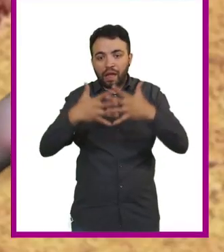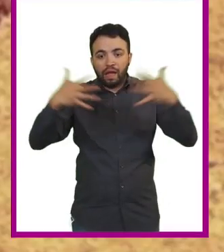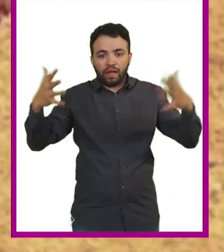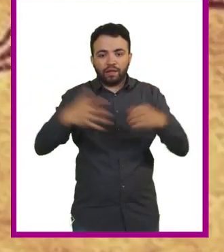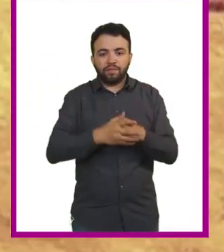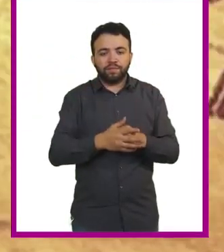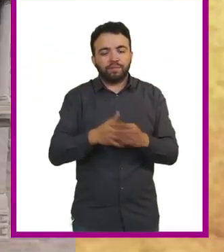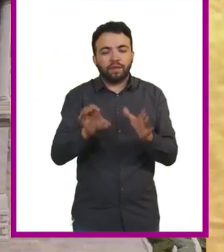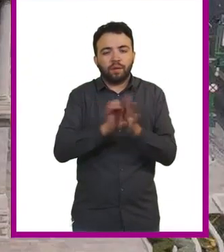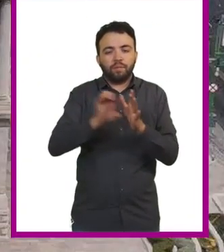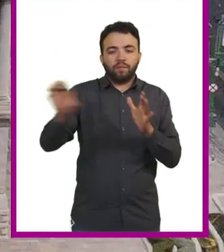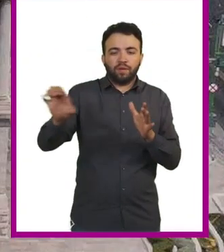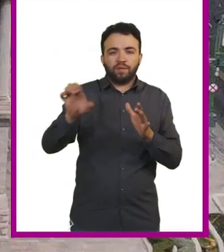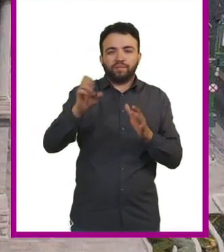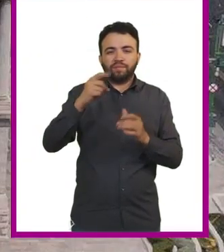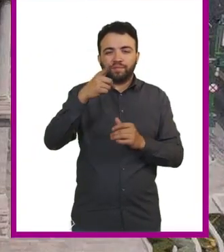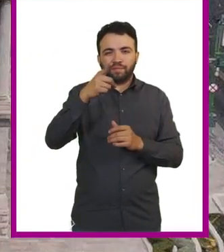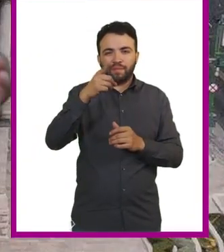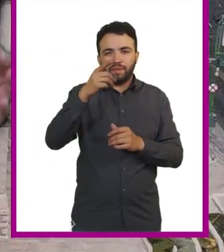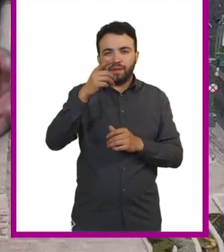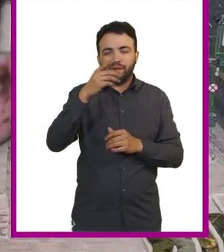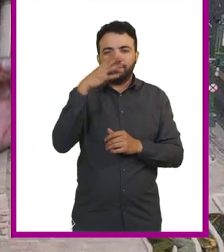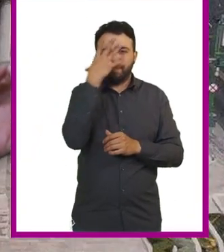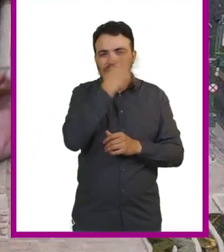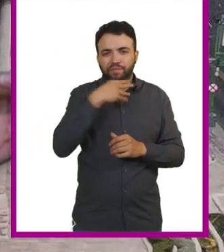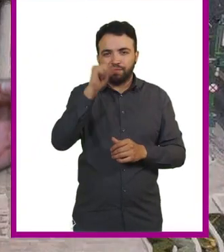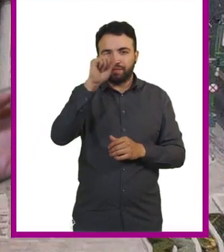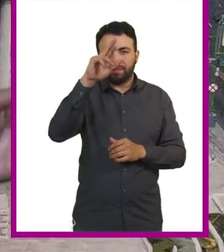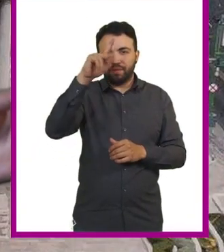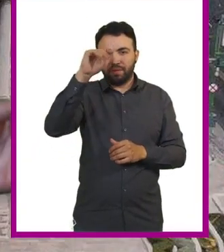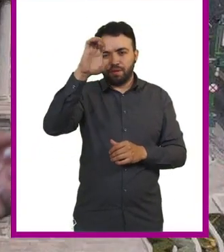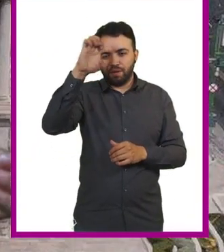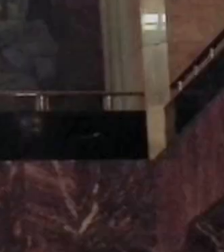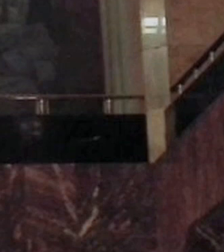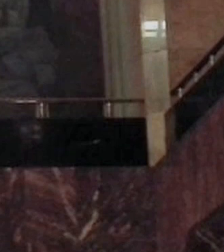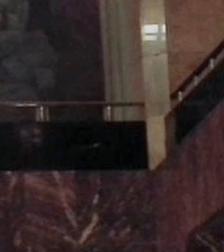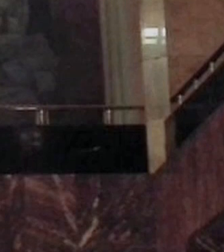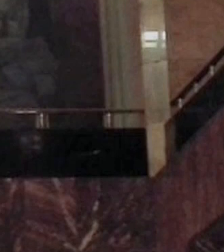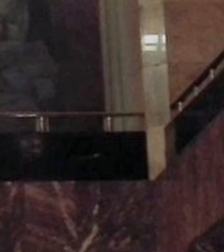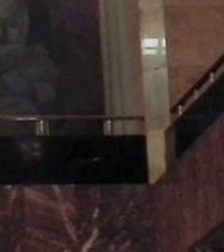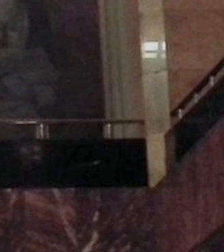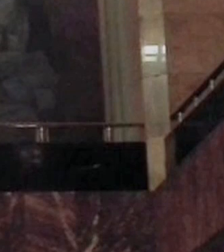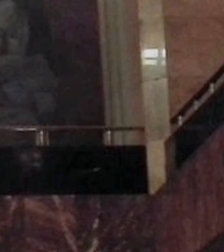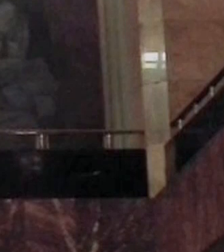Sí, hablamos de los murales del Palacio de Bellas Artes en la Ciudad de México.